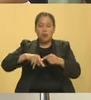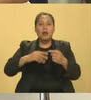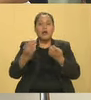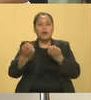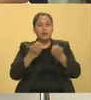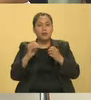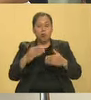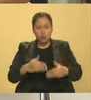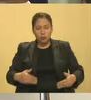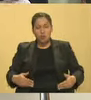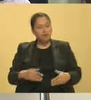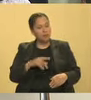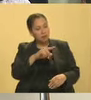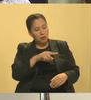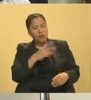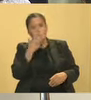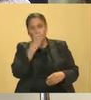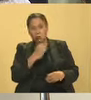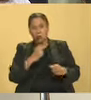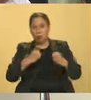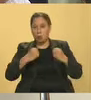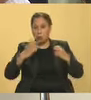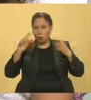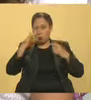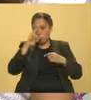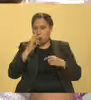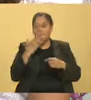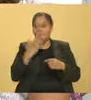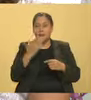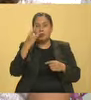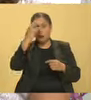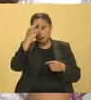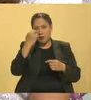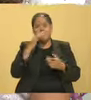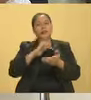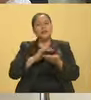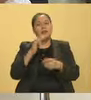usas shorts, se ve más marcadito. Se ve lindo. Se ve más marcadito, tienes razón. Muchas gracias, amigo. Gracias a ustedes, queridos.